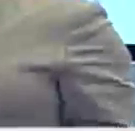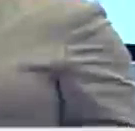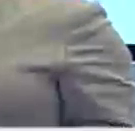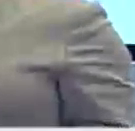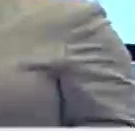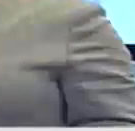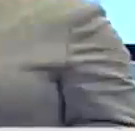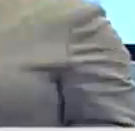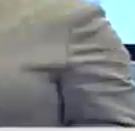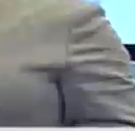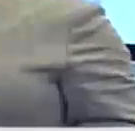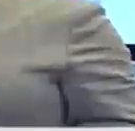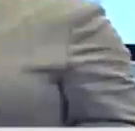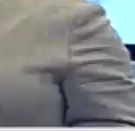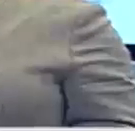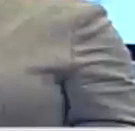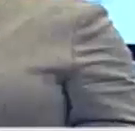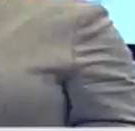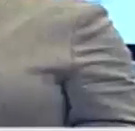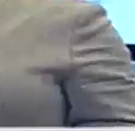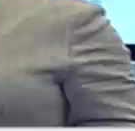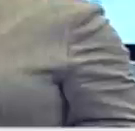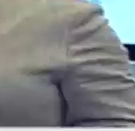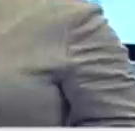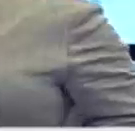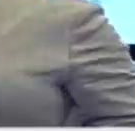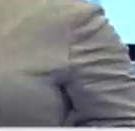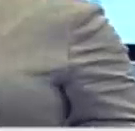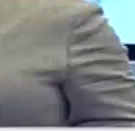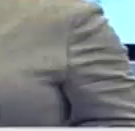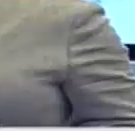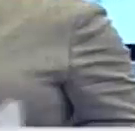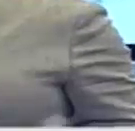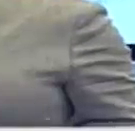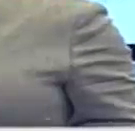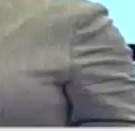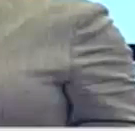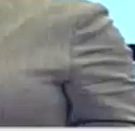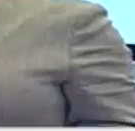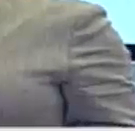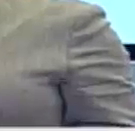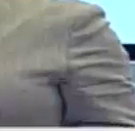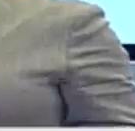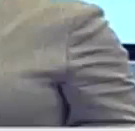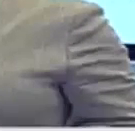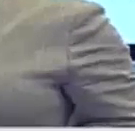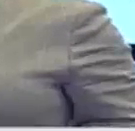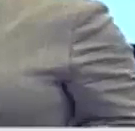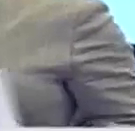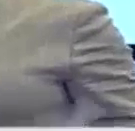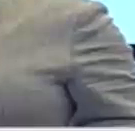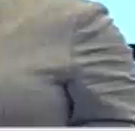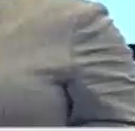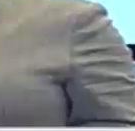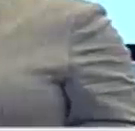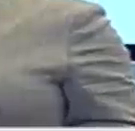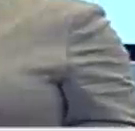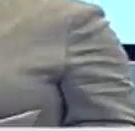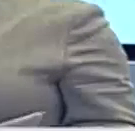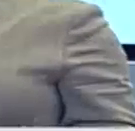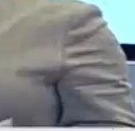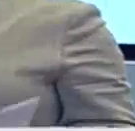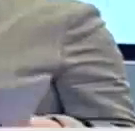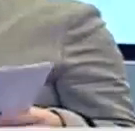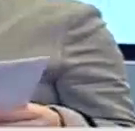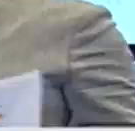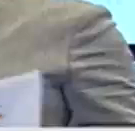¿Qué tal? Los saludo con mucho gusto desde el Senado de la República, donde se llevan a cabo diálogos públicos por un México social, los cuales hay que destacar